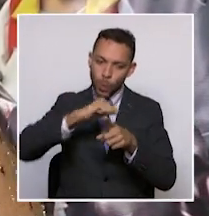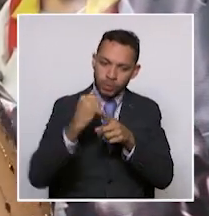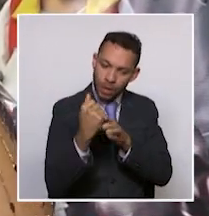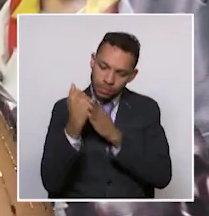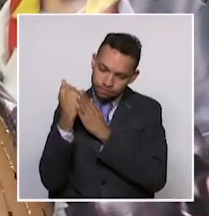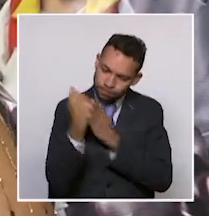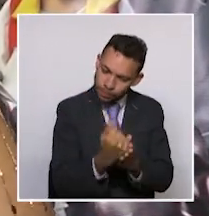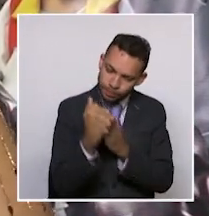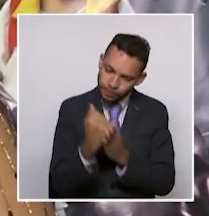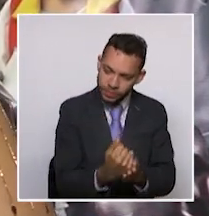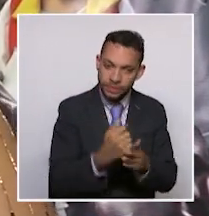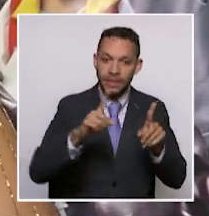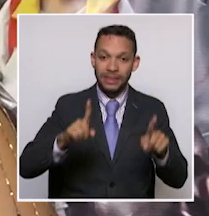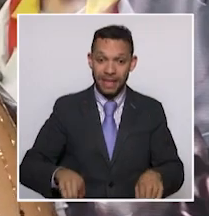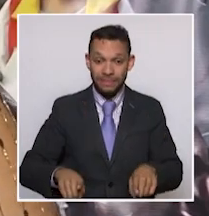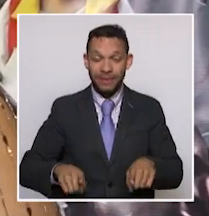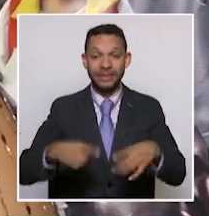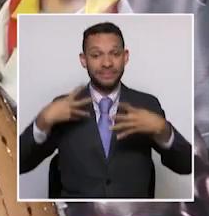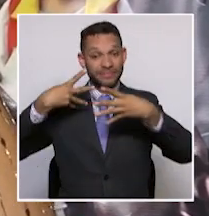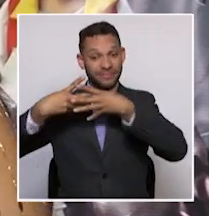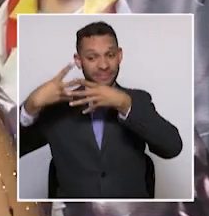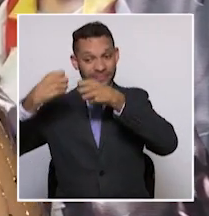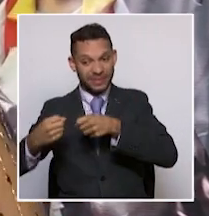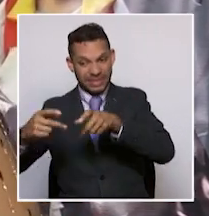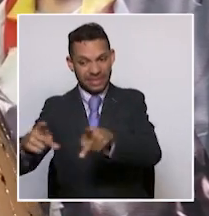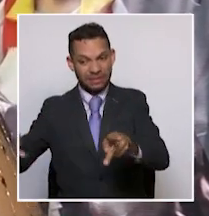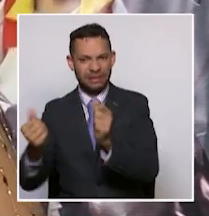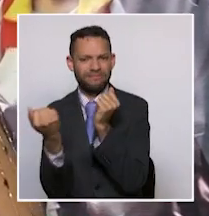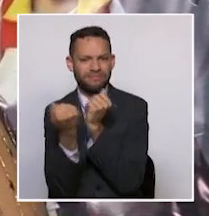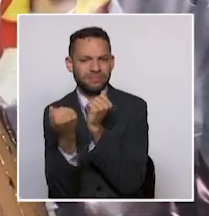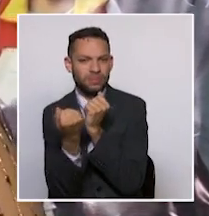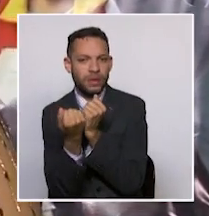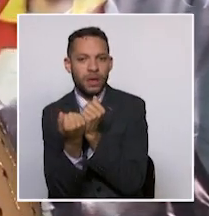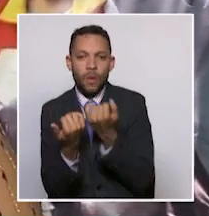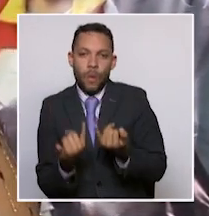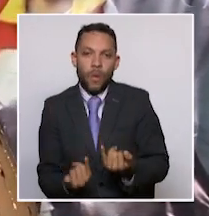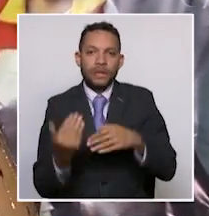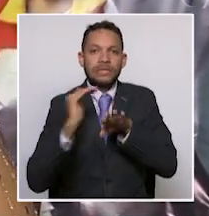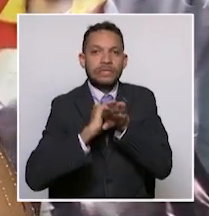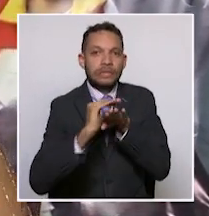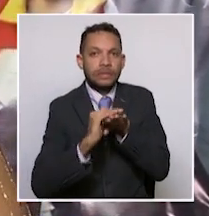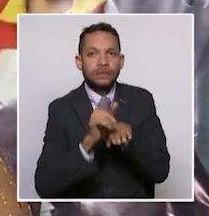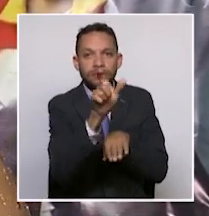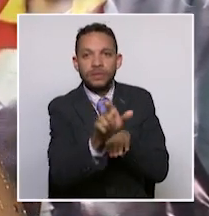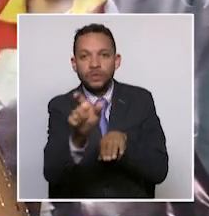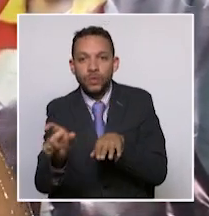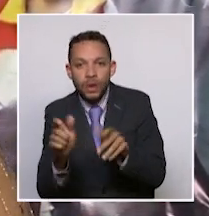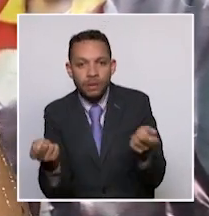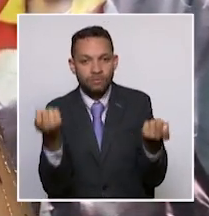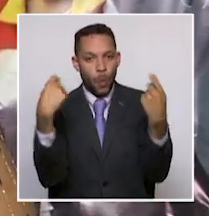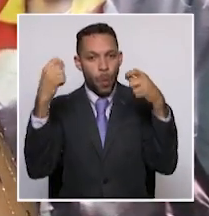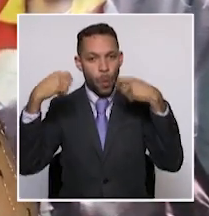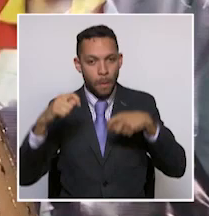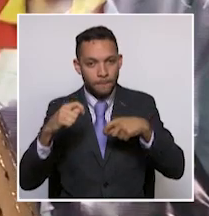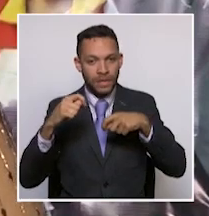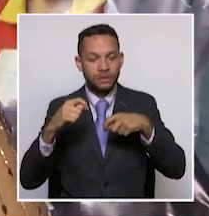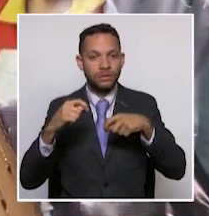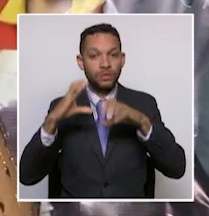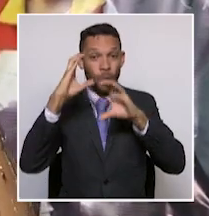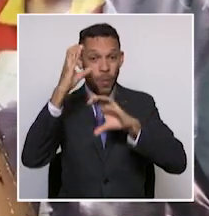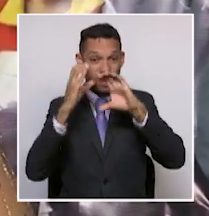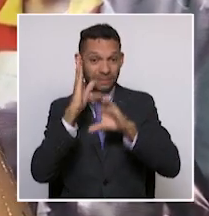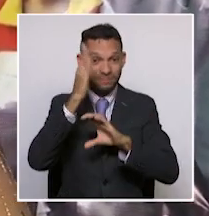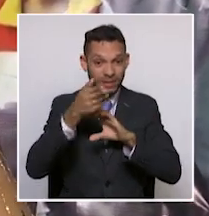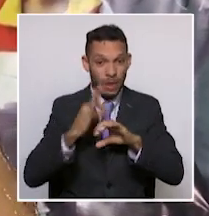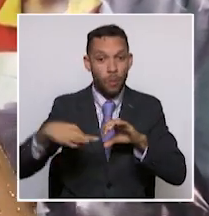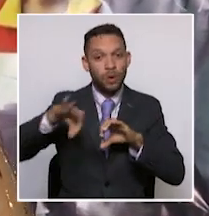finalidad. Y con el tema penitenciario, más que un hallazgo, hoy vamos a hacer una invitación y es a toda la industria y el comercio a que creamos en el proceso